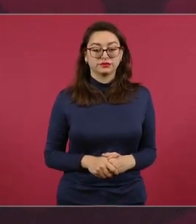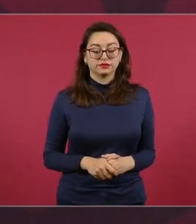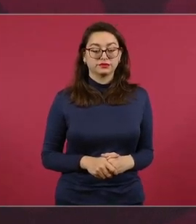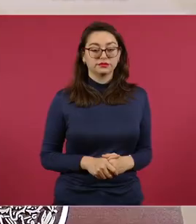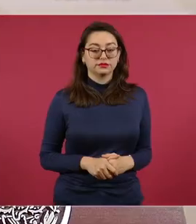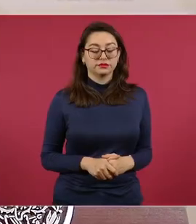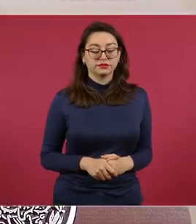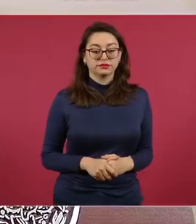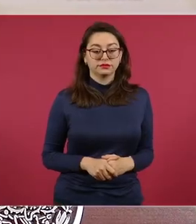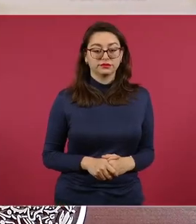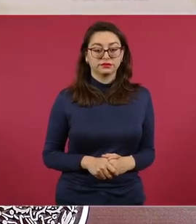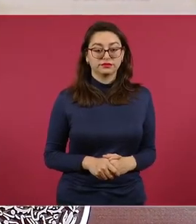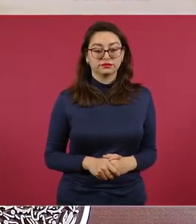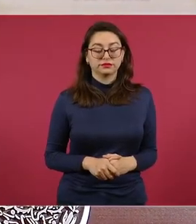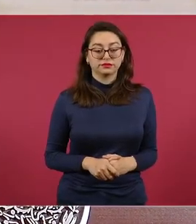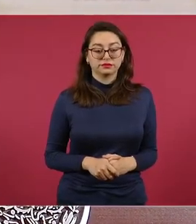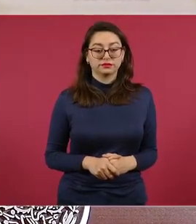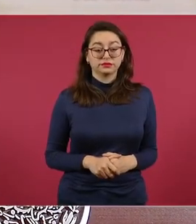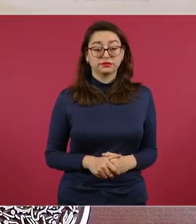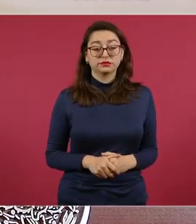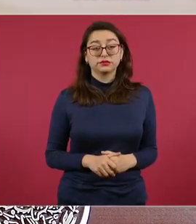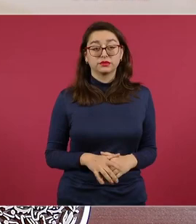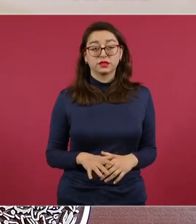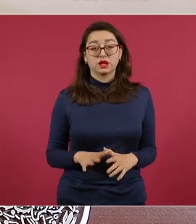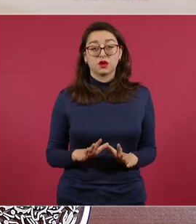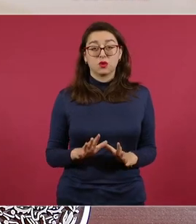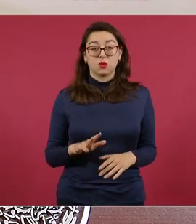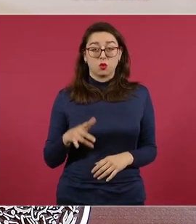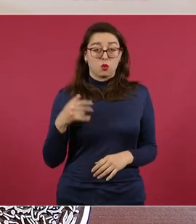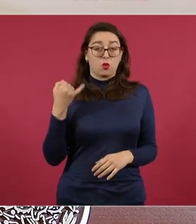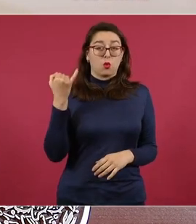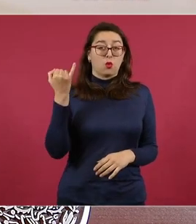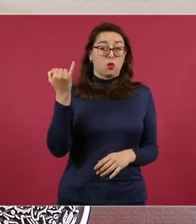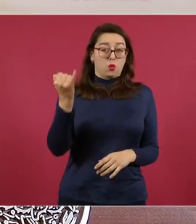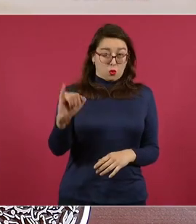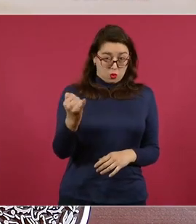pues como en